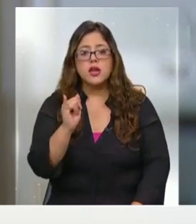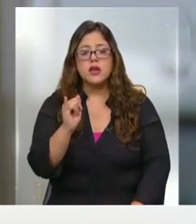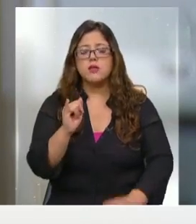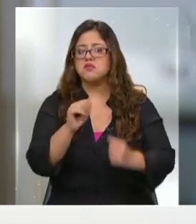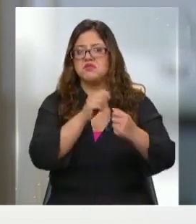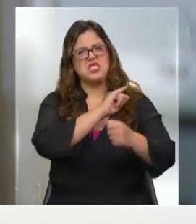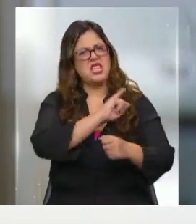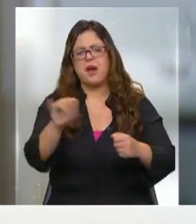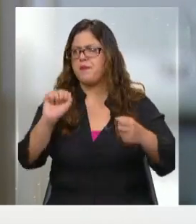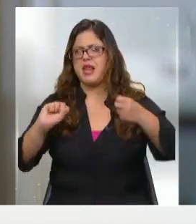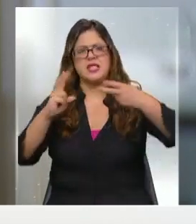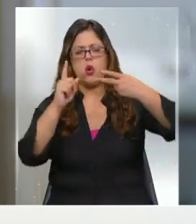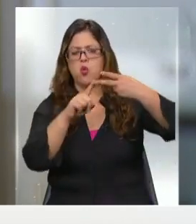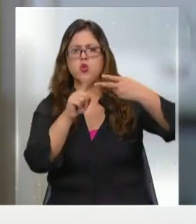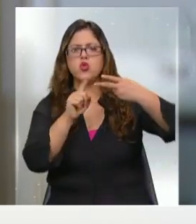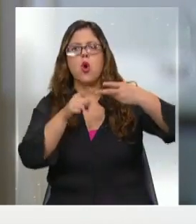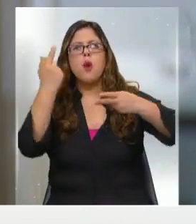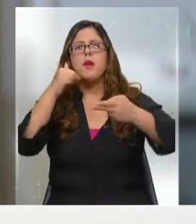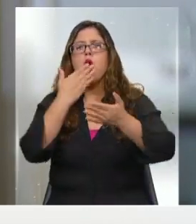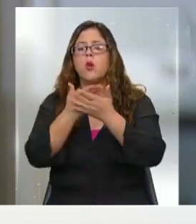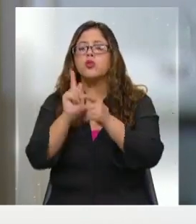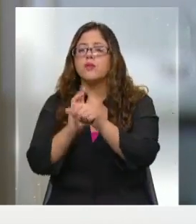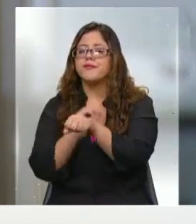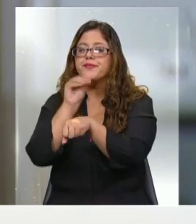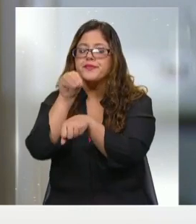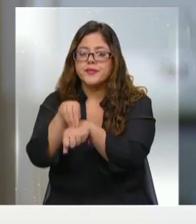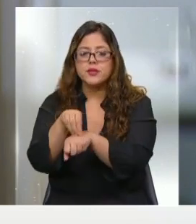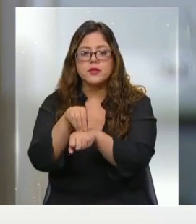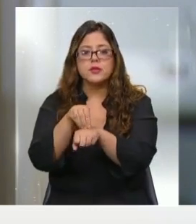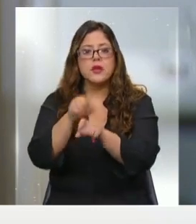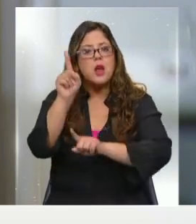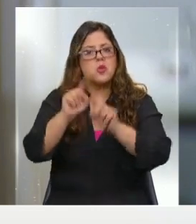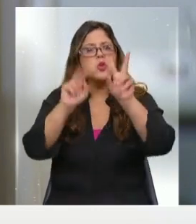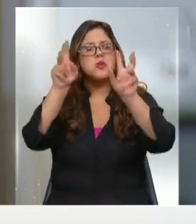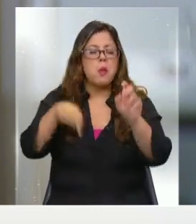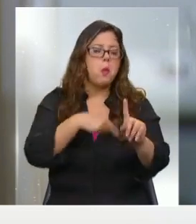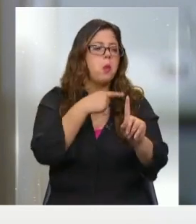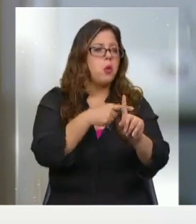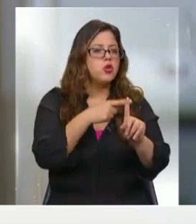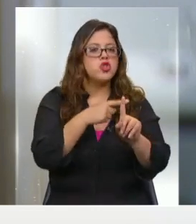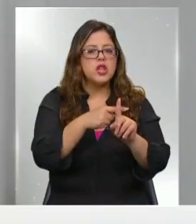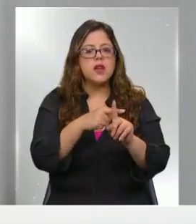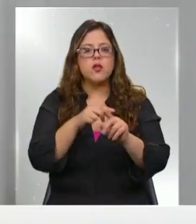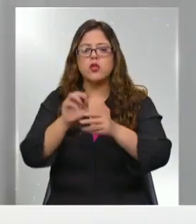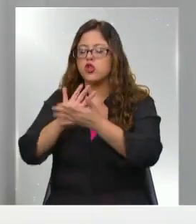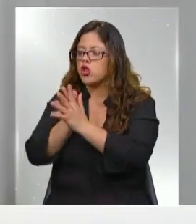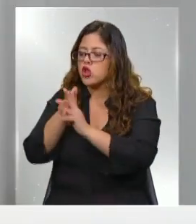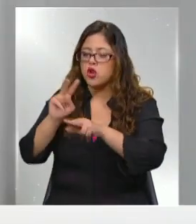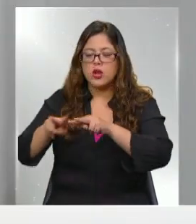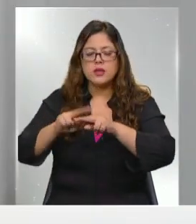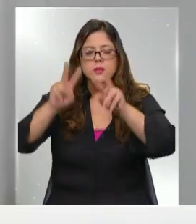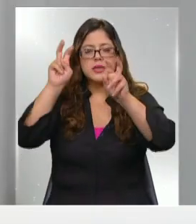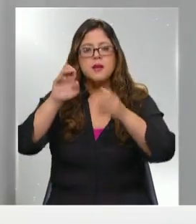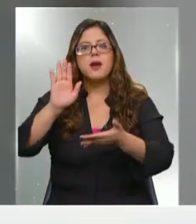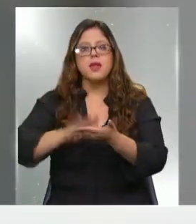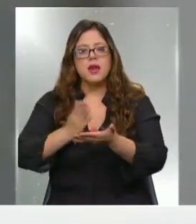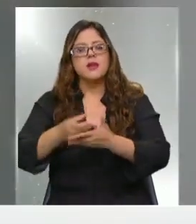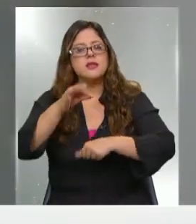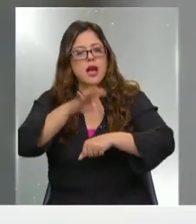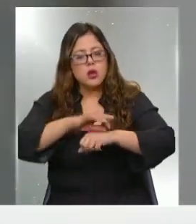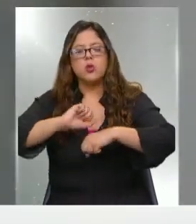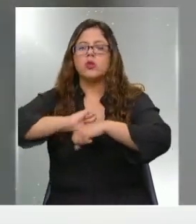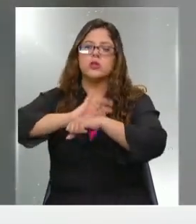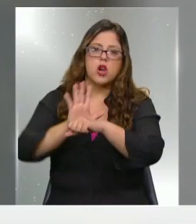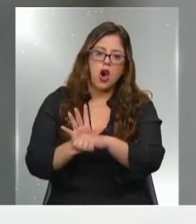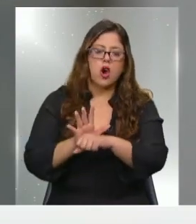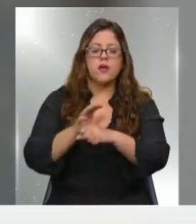2, pero cuando tú extendías las recomendaciones aparecían cosas muy buenas, como todo lo que hacíamos en temas sanitarios, con el